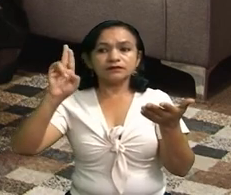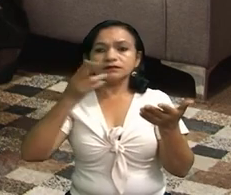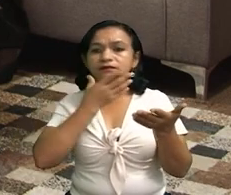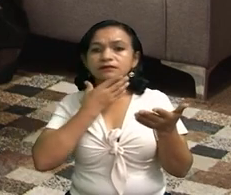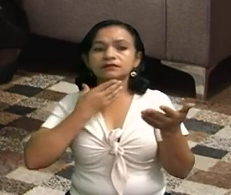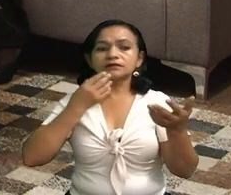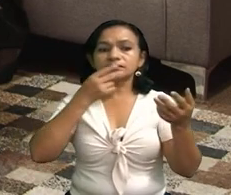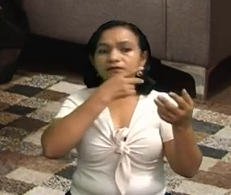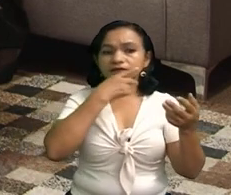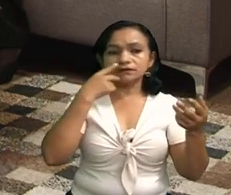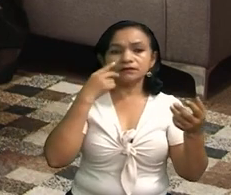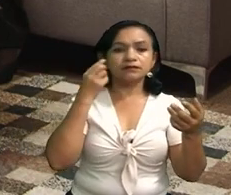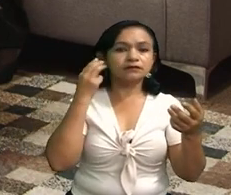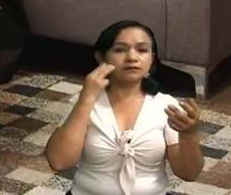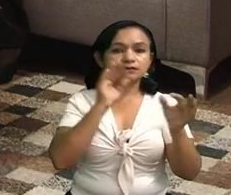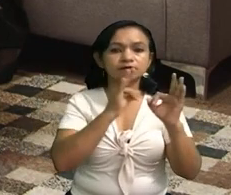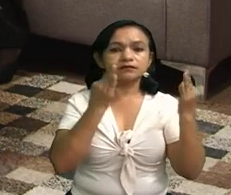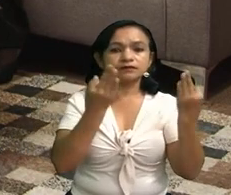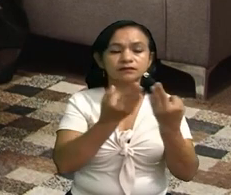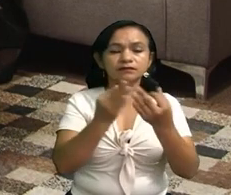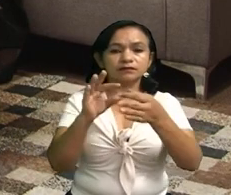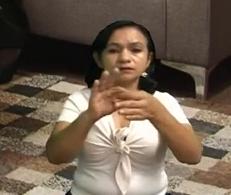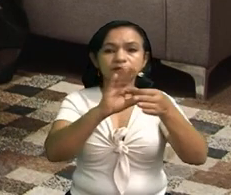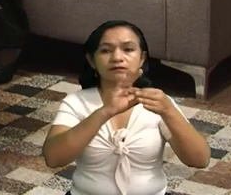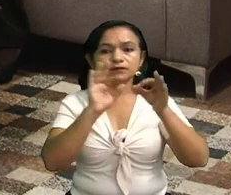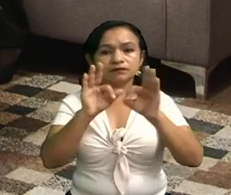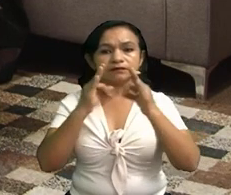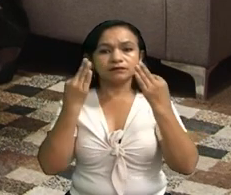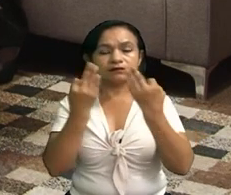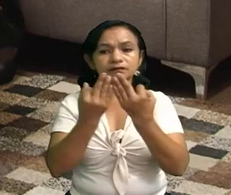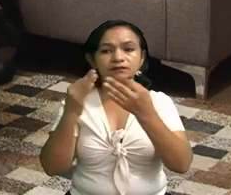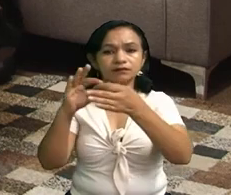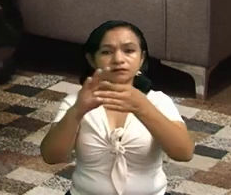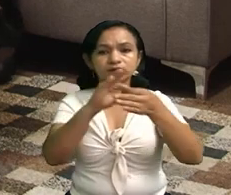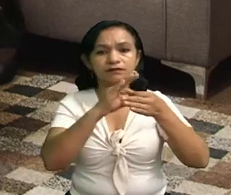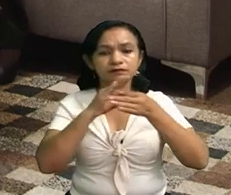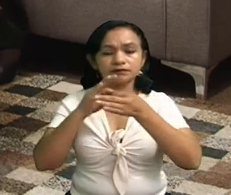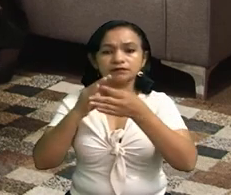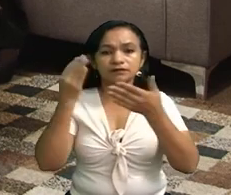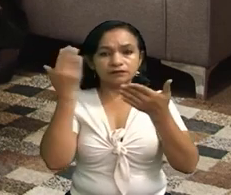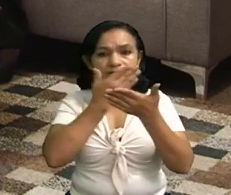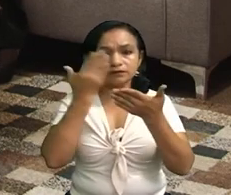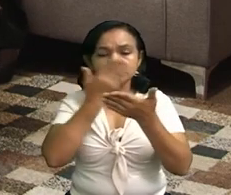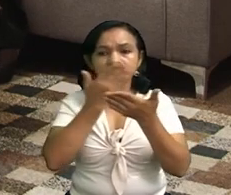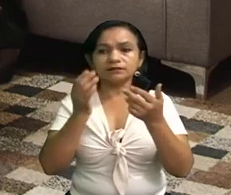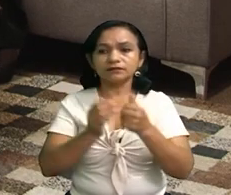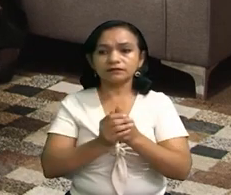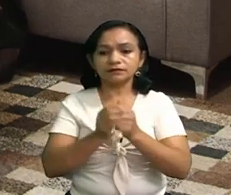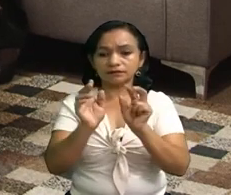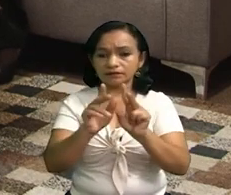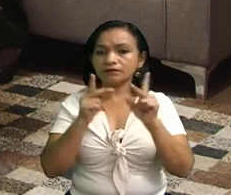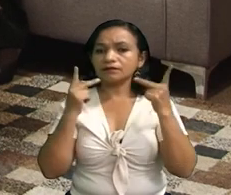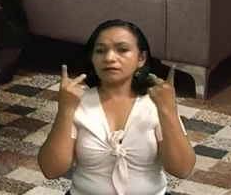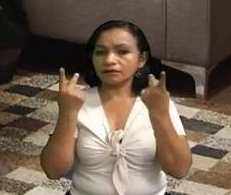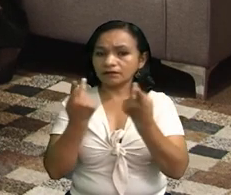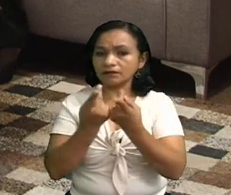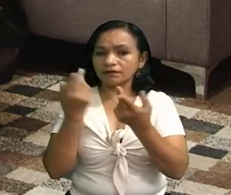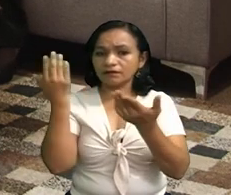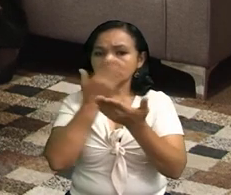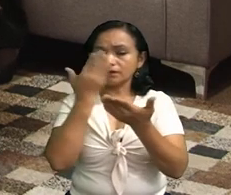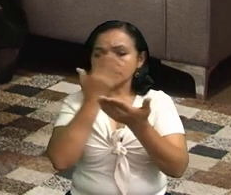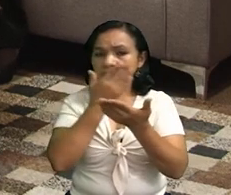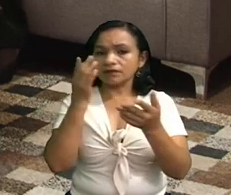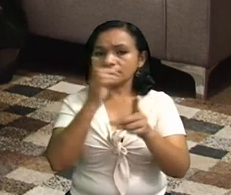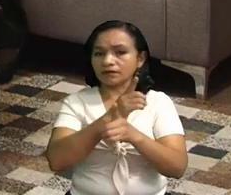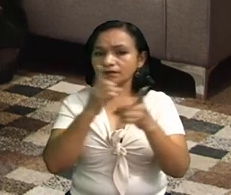joven, pero también es de la familia. Claro. Y la familia está invirtiendo en esa formación. El pueblo está invirtiendo en esa formación.